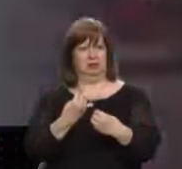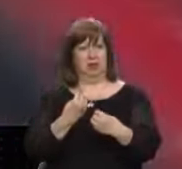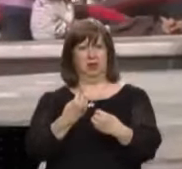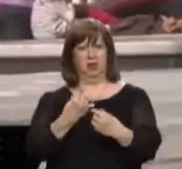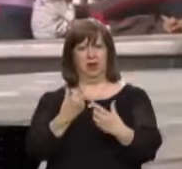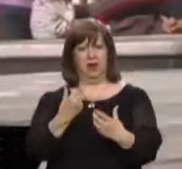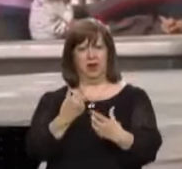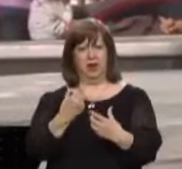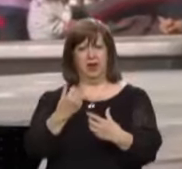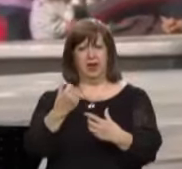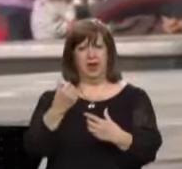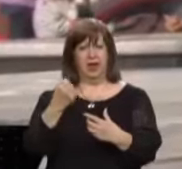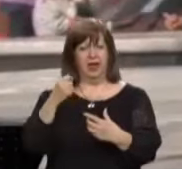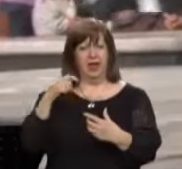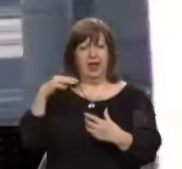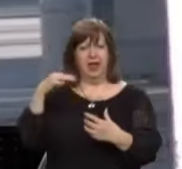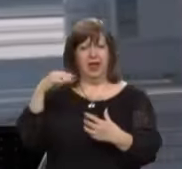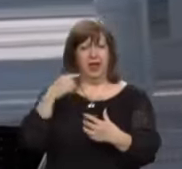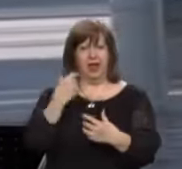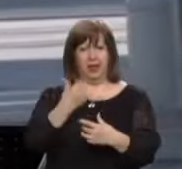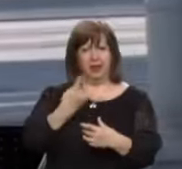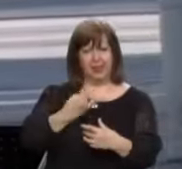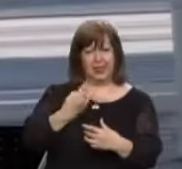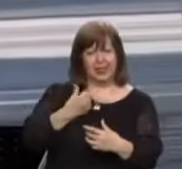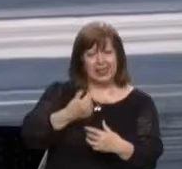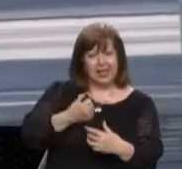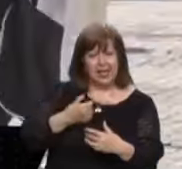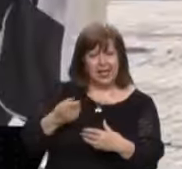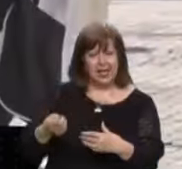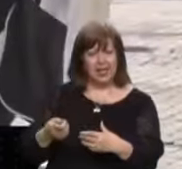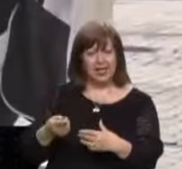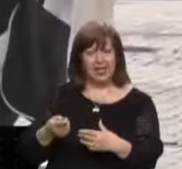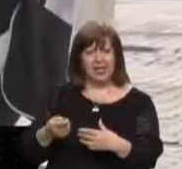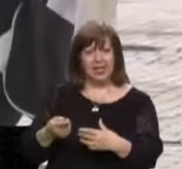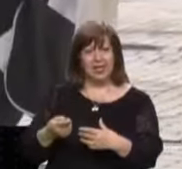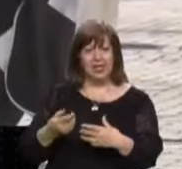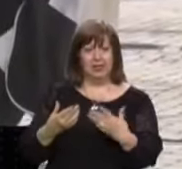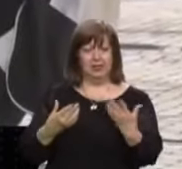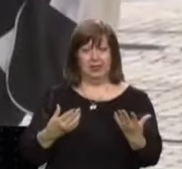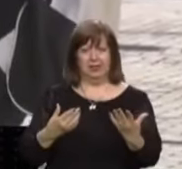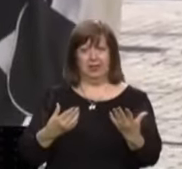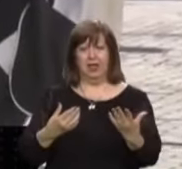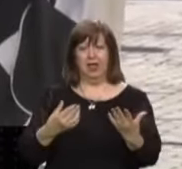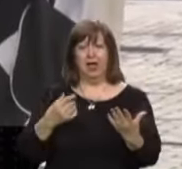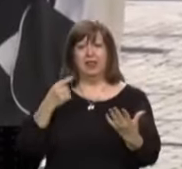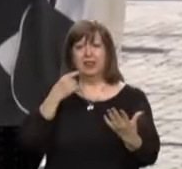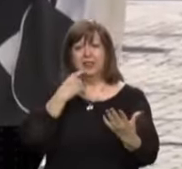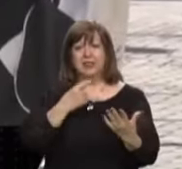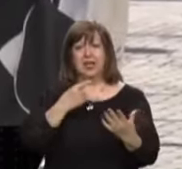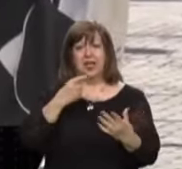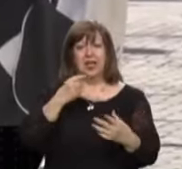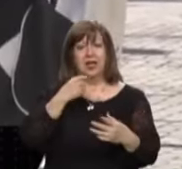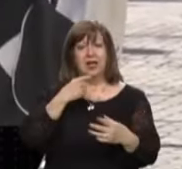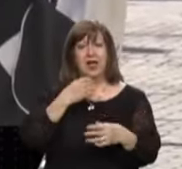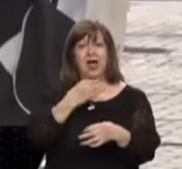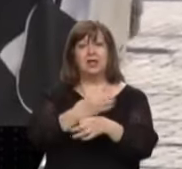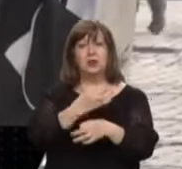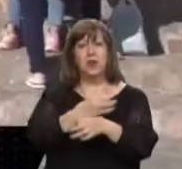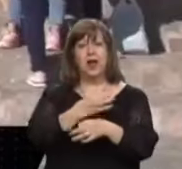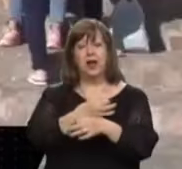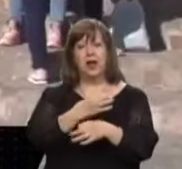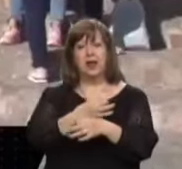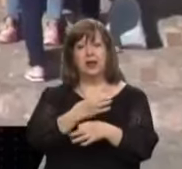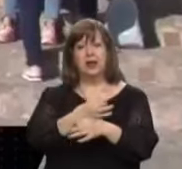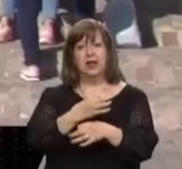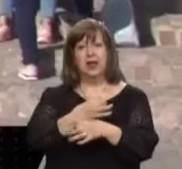artificial, y que era mentira, que la estaban difamando. Una ex docente resentida. Esas fueron